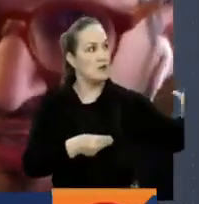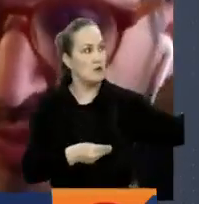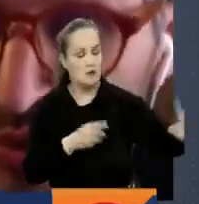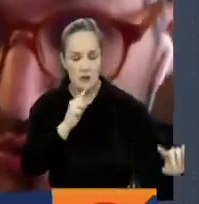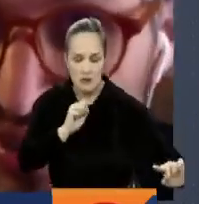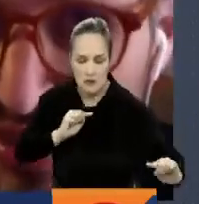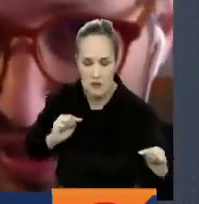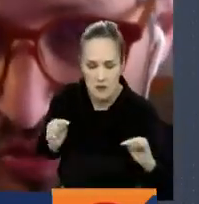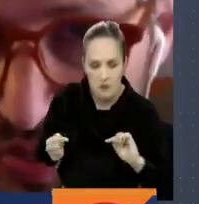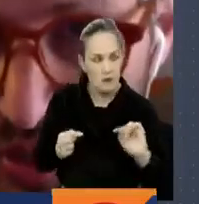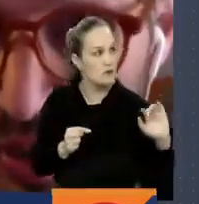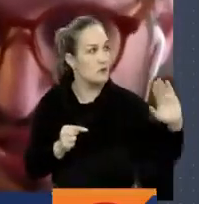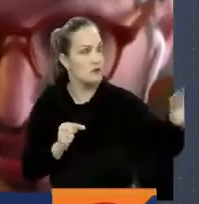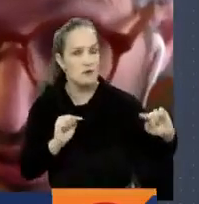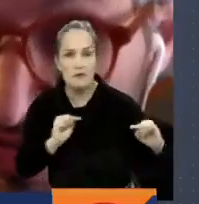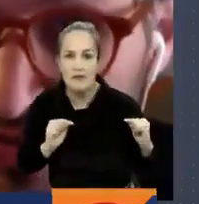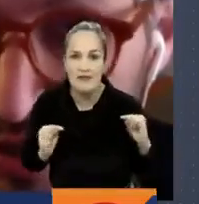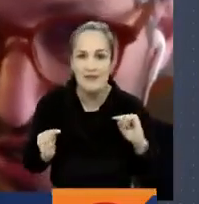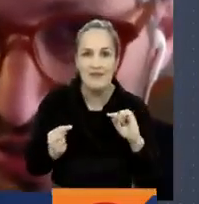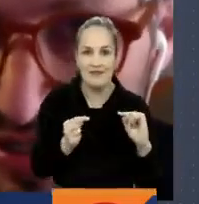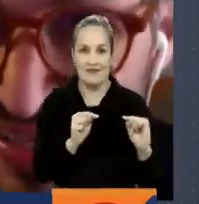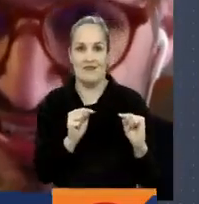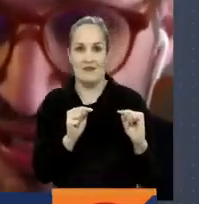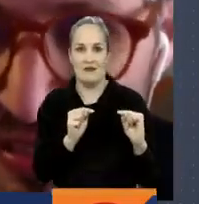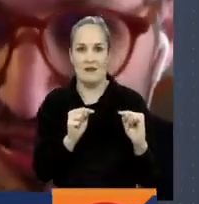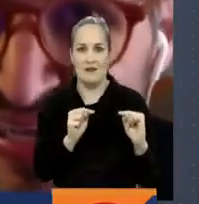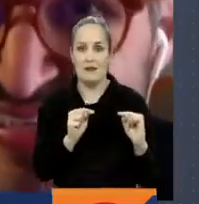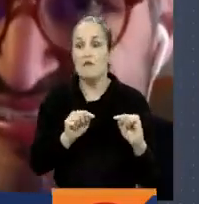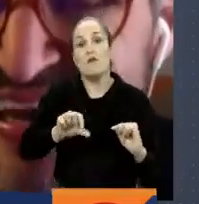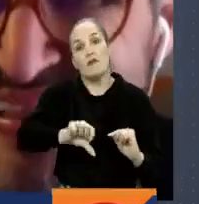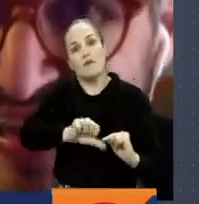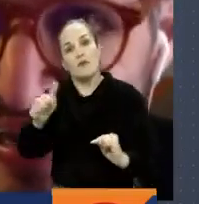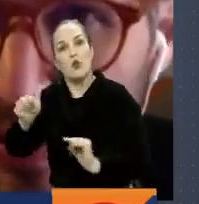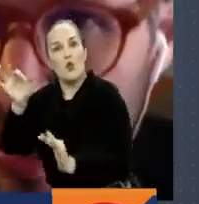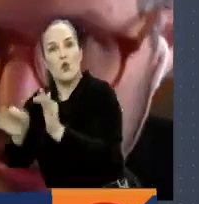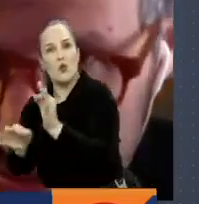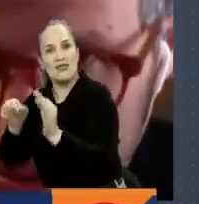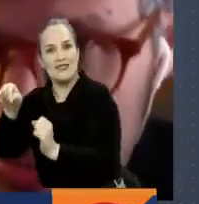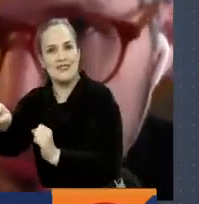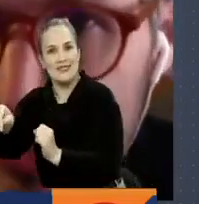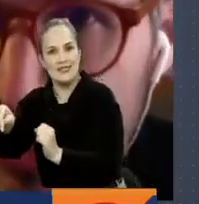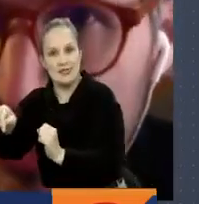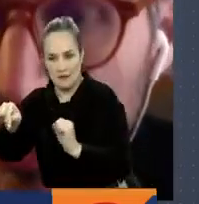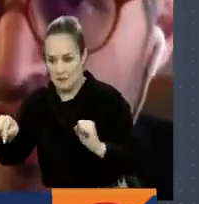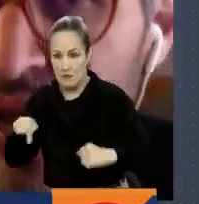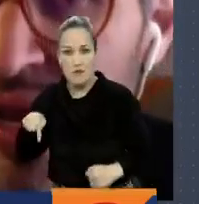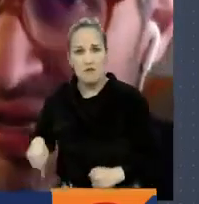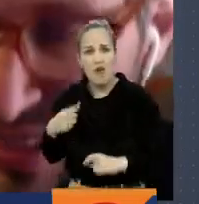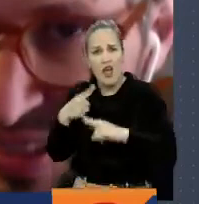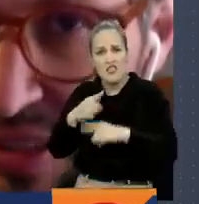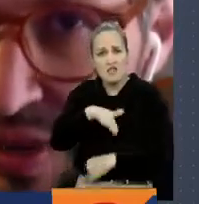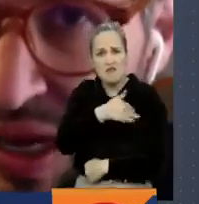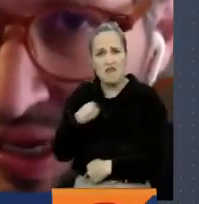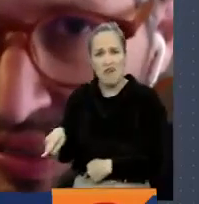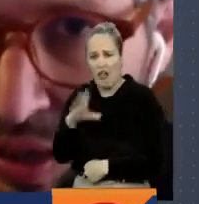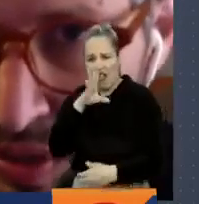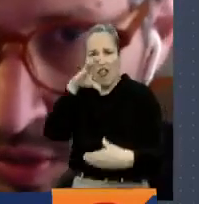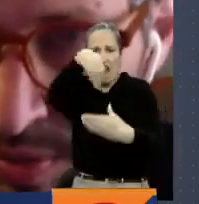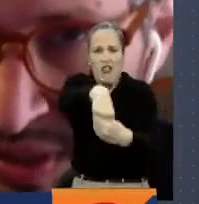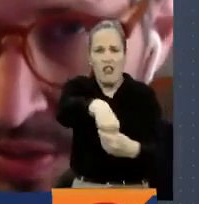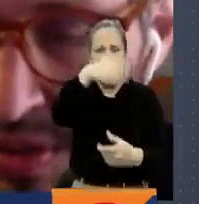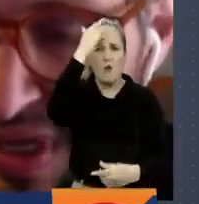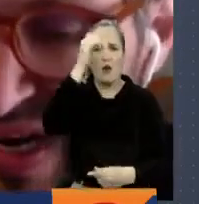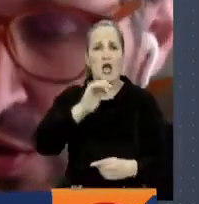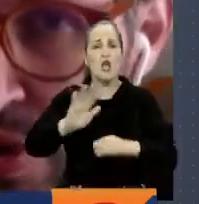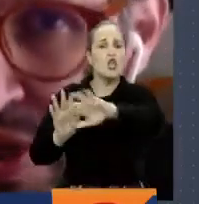en muchas de las posturas que están asumiendo antiguos funcionarios es que se quieren saltar el congreso y están diciendo le están diciendo a la gente